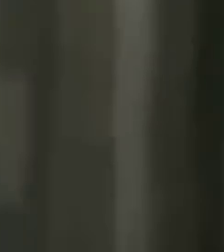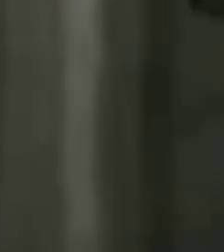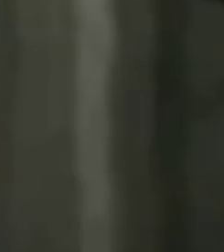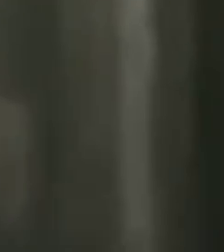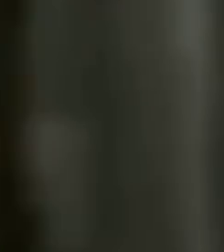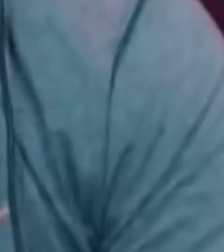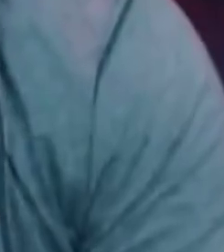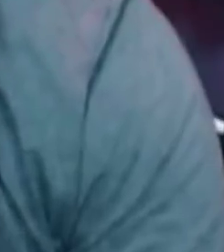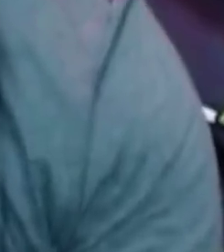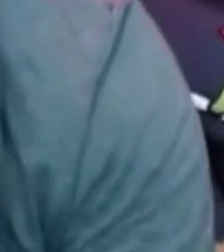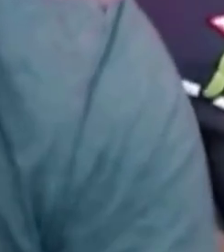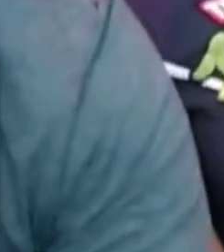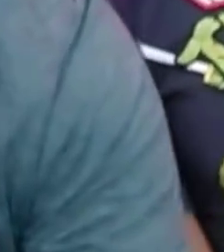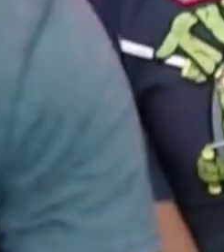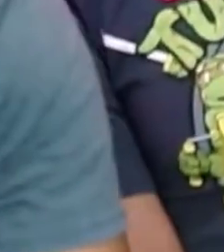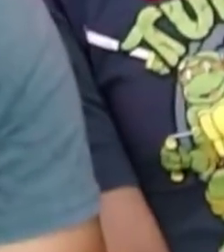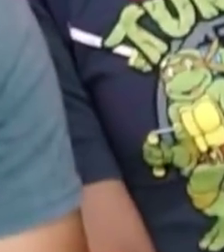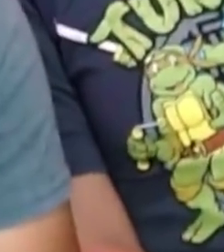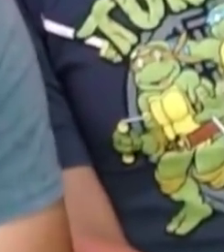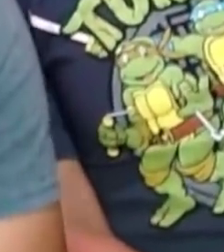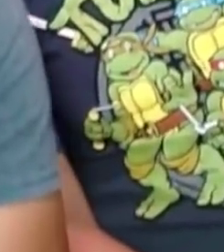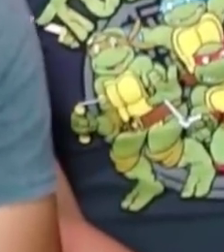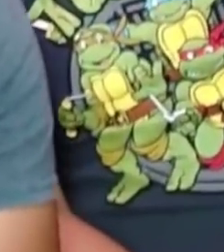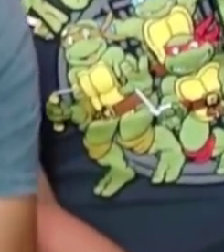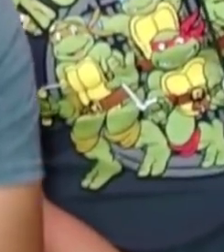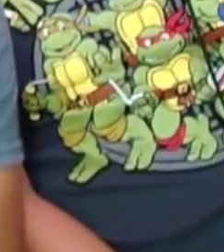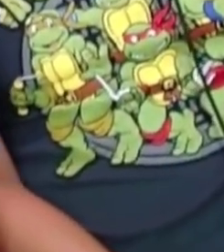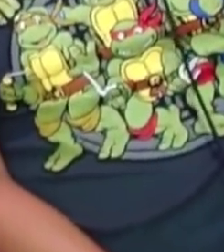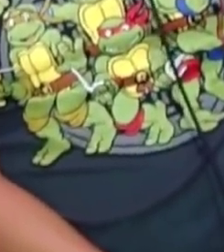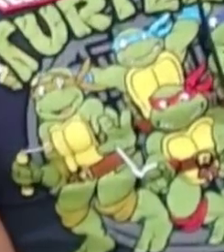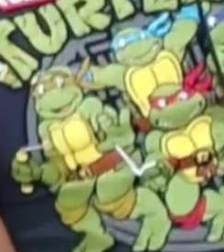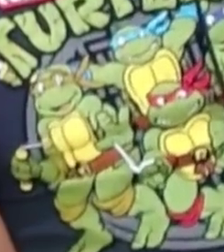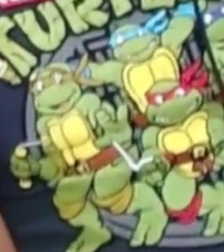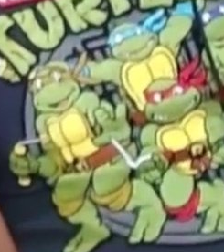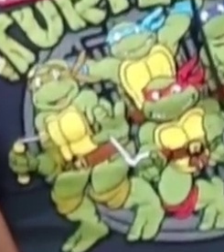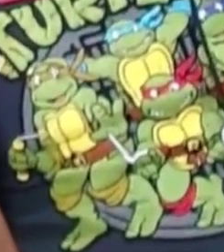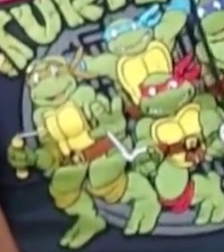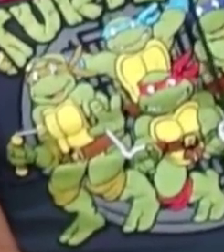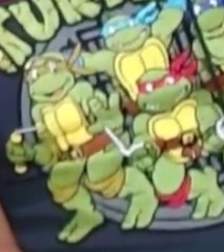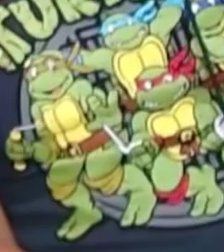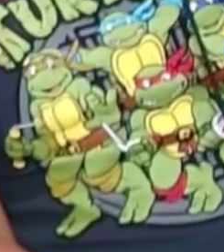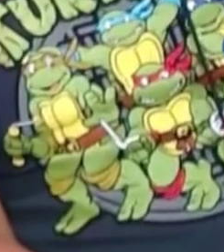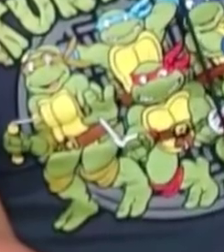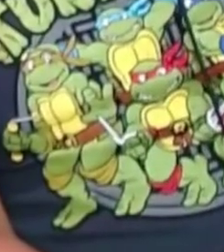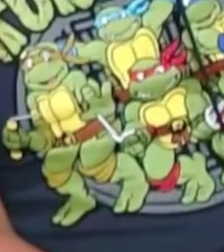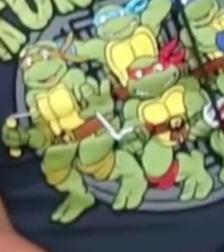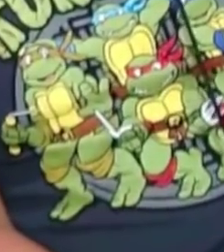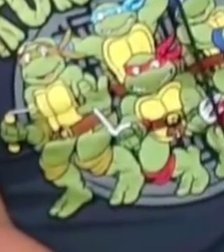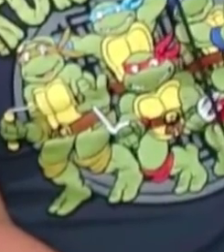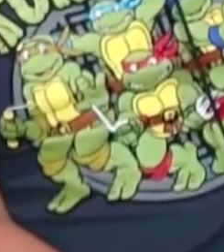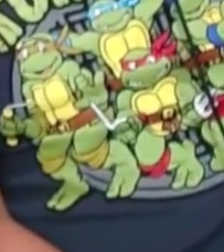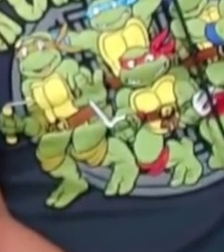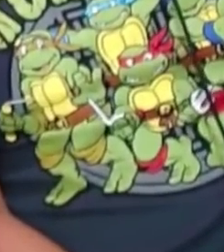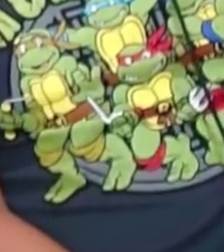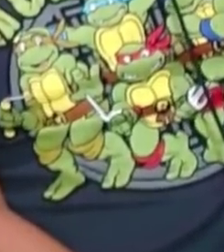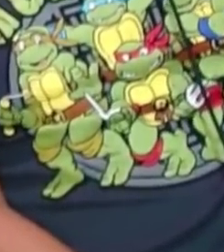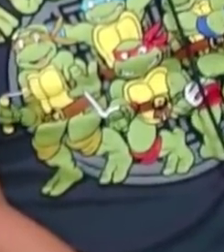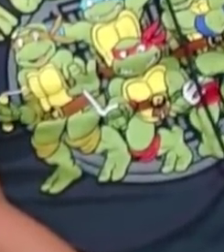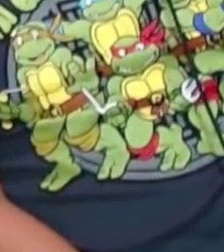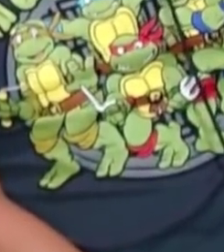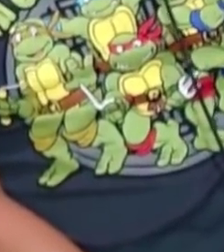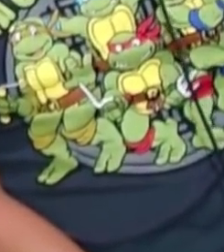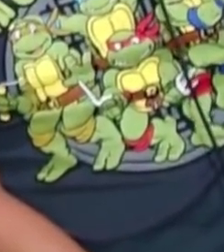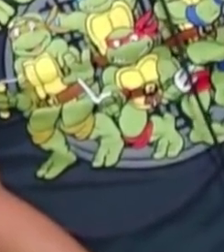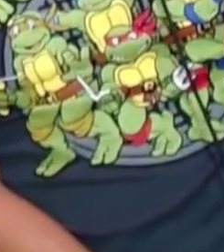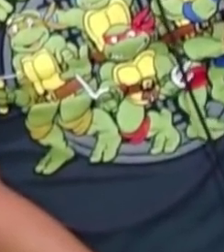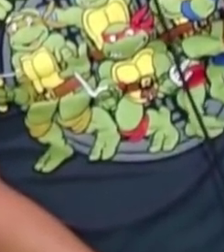chingadazos! ¿Cómo estarán? Aquí vamos a estar viendo el desfile. Entonces, machitos, esperamos que les guste. La verdad, ya vimos